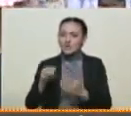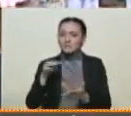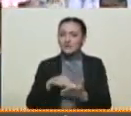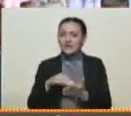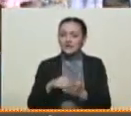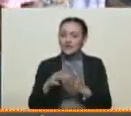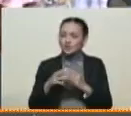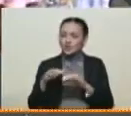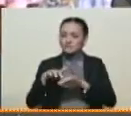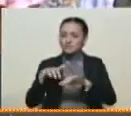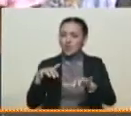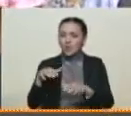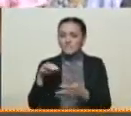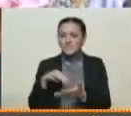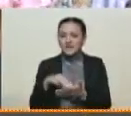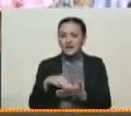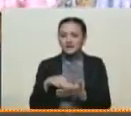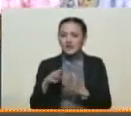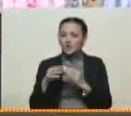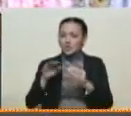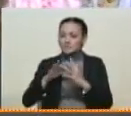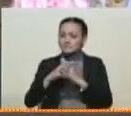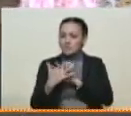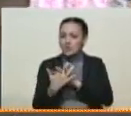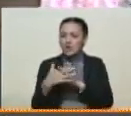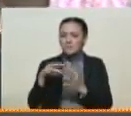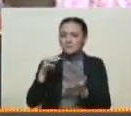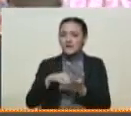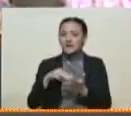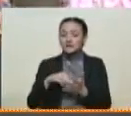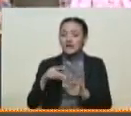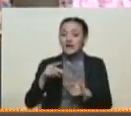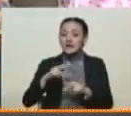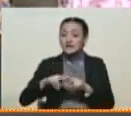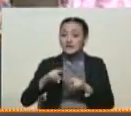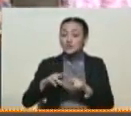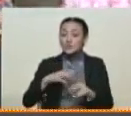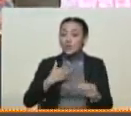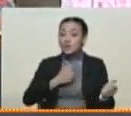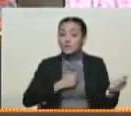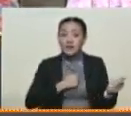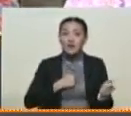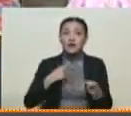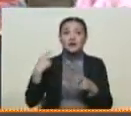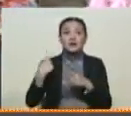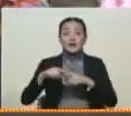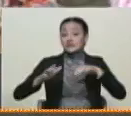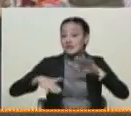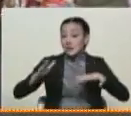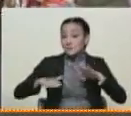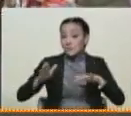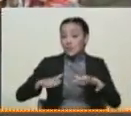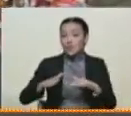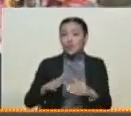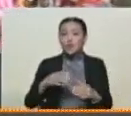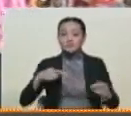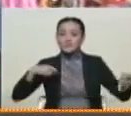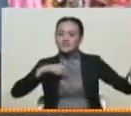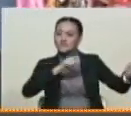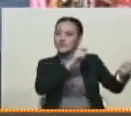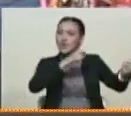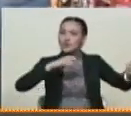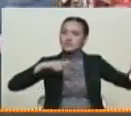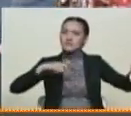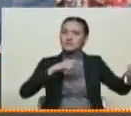campos de Miranda, en todos los barrios Miranda, a los niños con la oportunidad de bailar la burriquita, de tocar el tambor, de tocar un violín, de